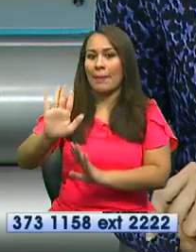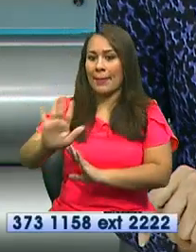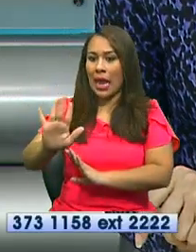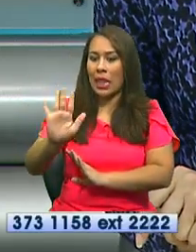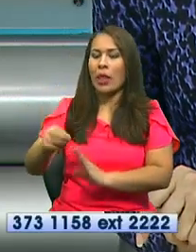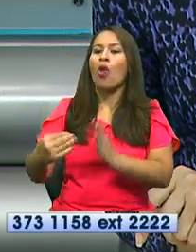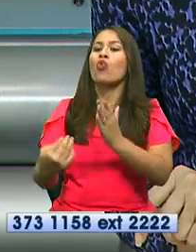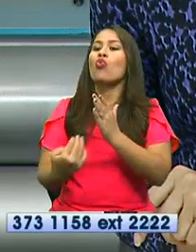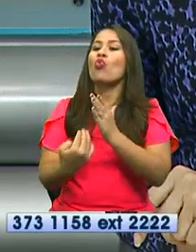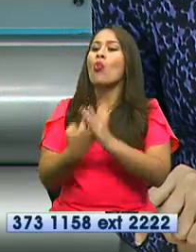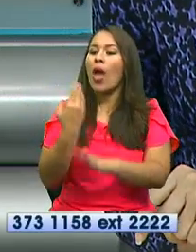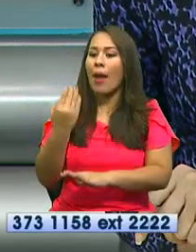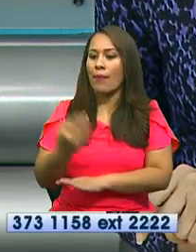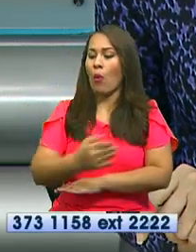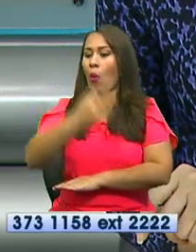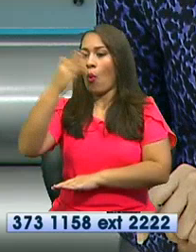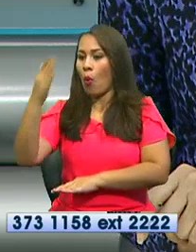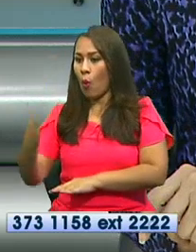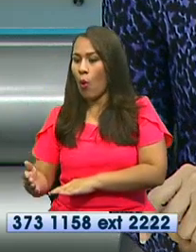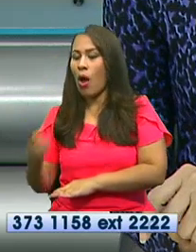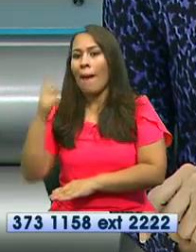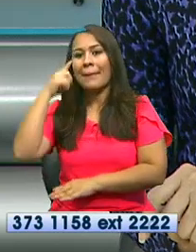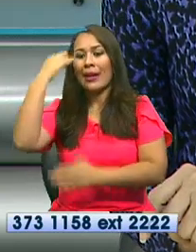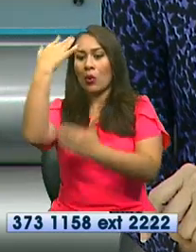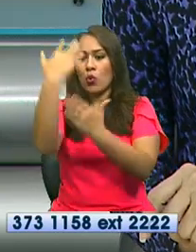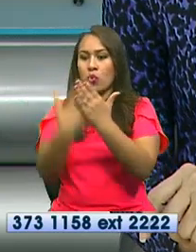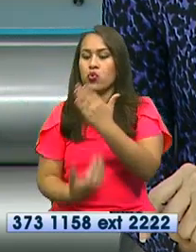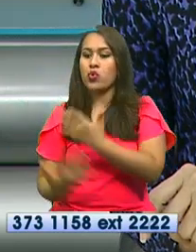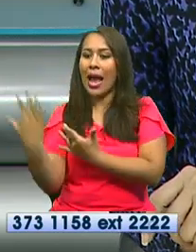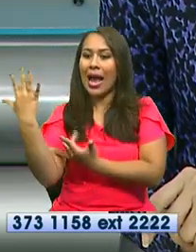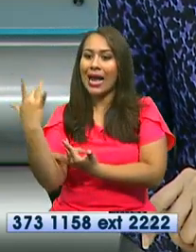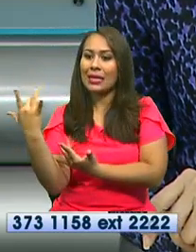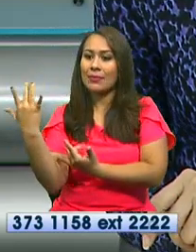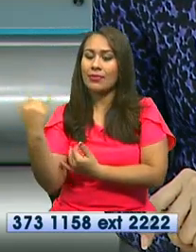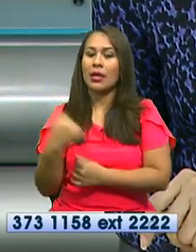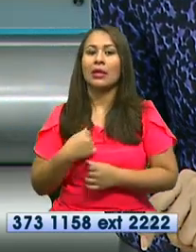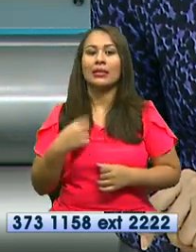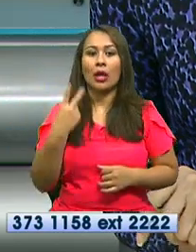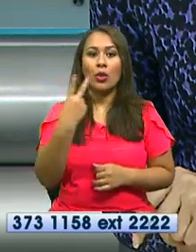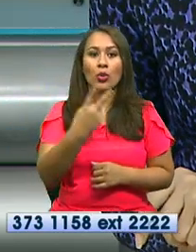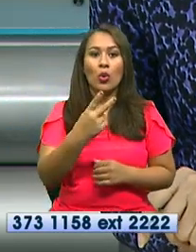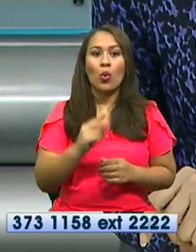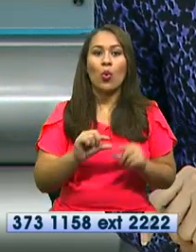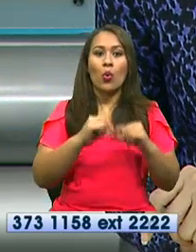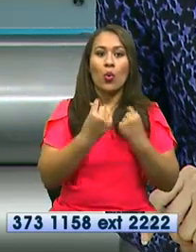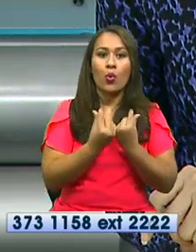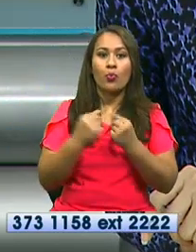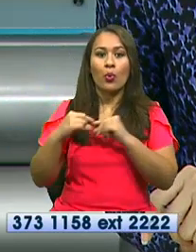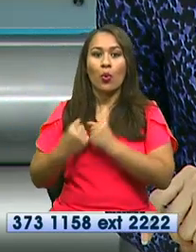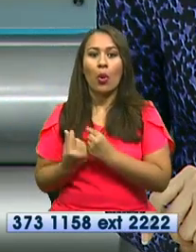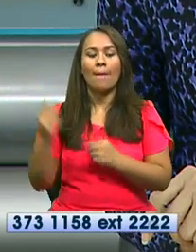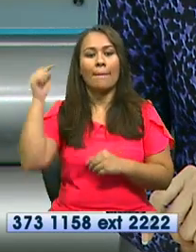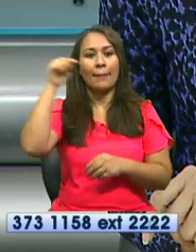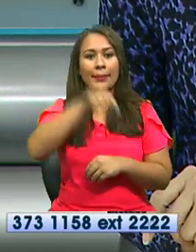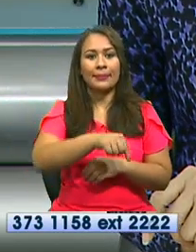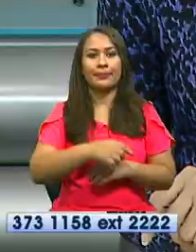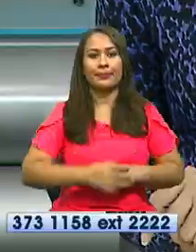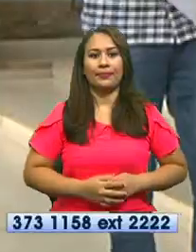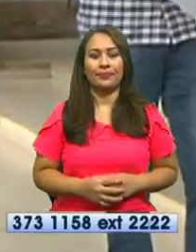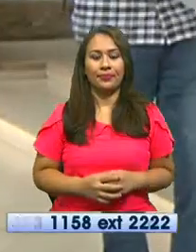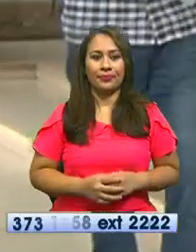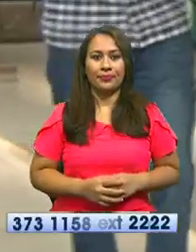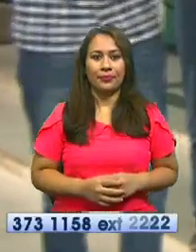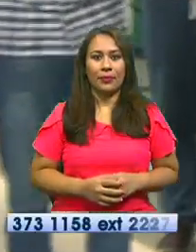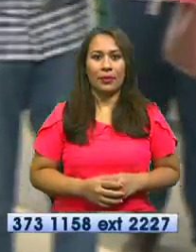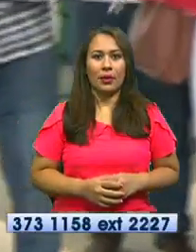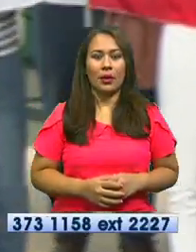una nueva etapa a través de una lista de espera que tendrá dos postulaciones en los próximos días.